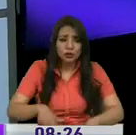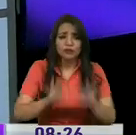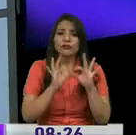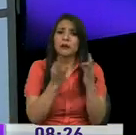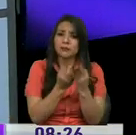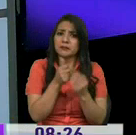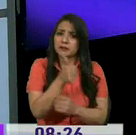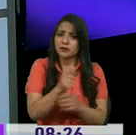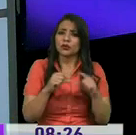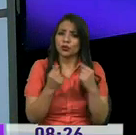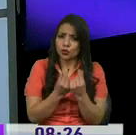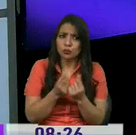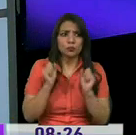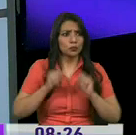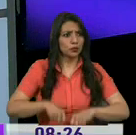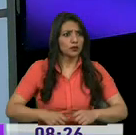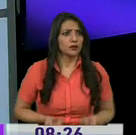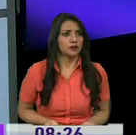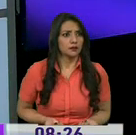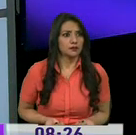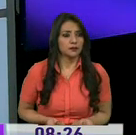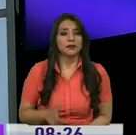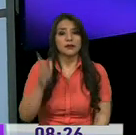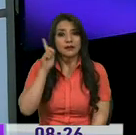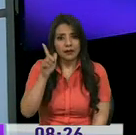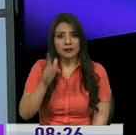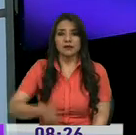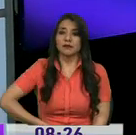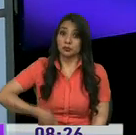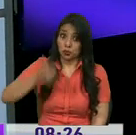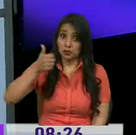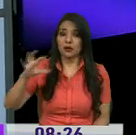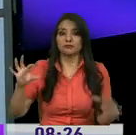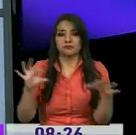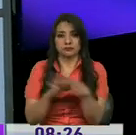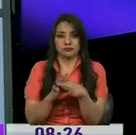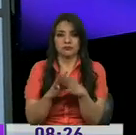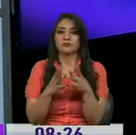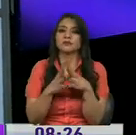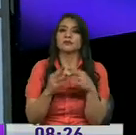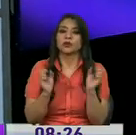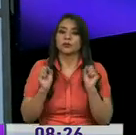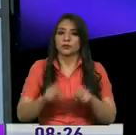grupo en el cual alguien tiene que encabezar y conjunto a la autoridad tener las facilidades para que los parques estén en buen estado.